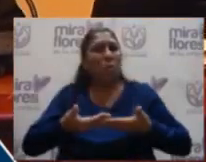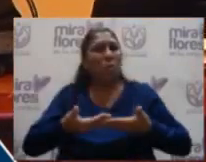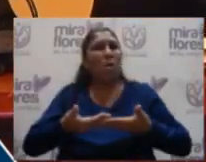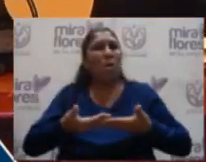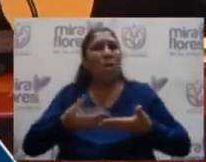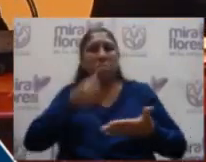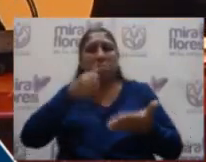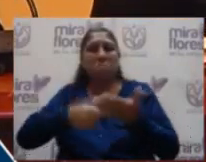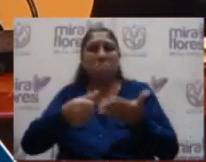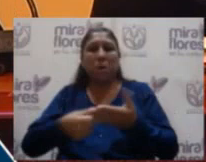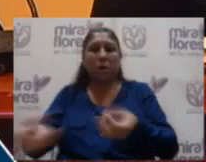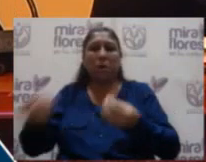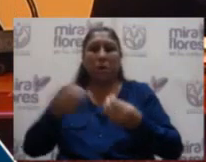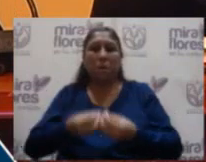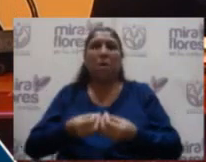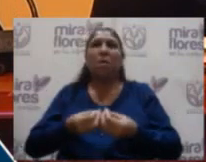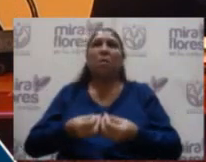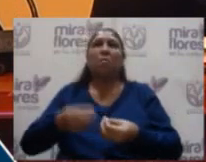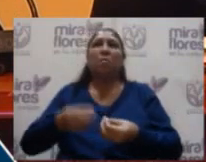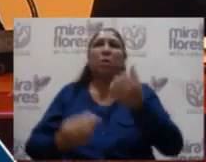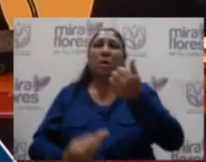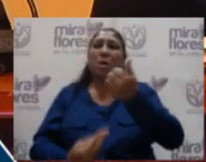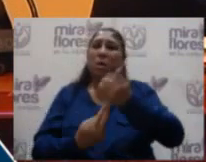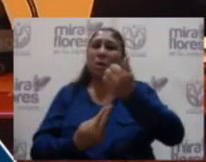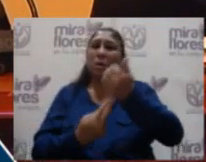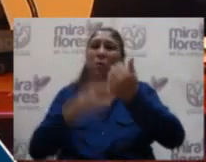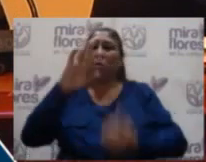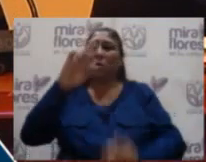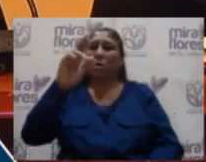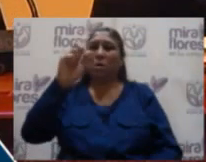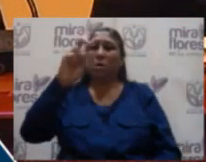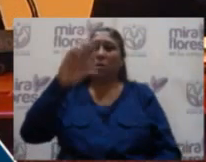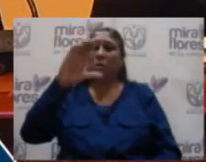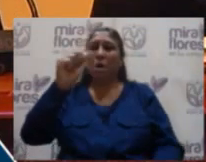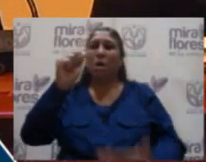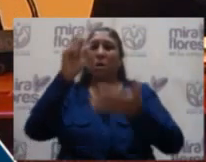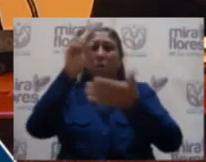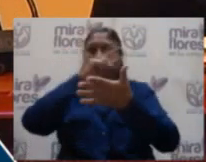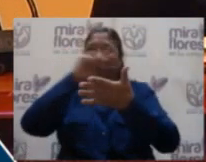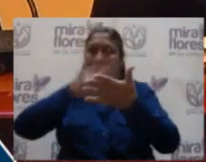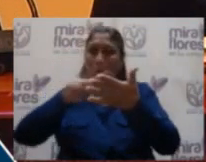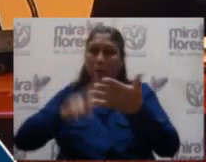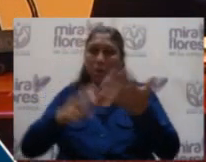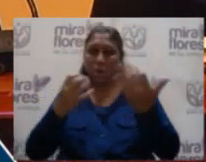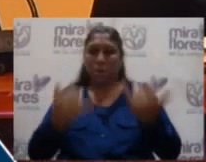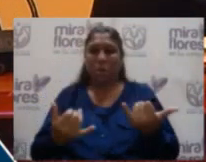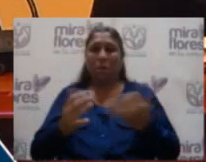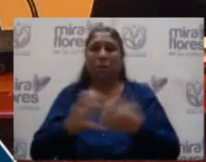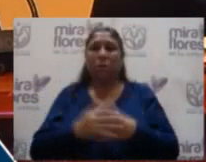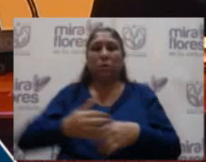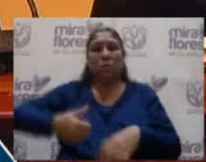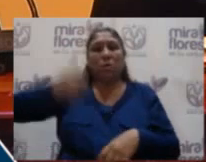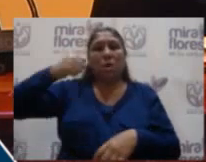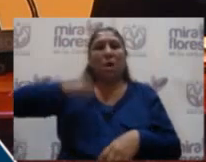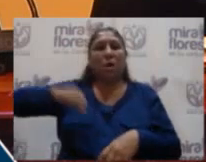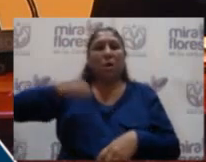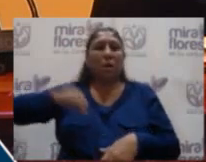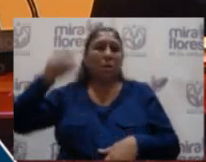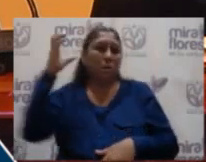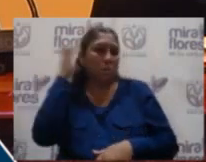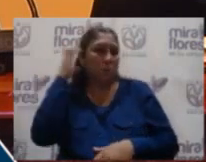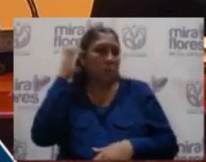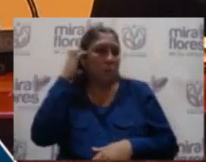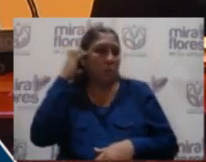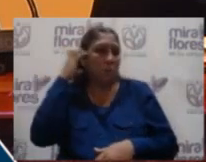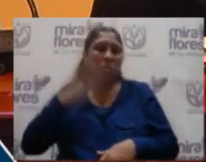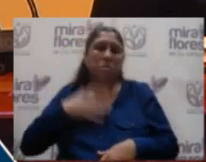comunicación remitida por la regidora Franca Rey Camino, la misma que voy a dar lectura. Señor Jorge Muñoz Wells, alcalde de Miraflores,